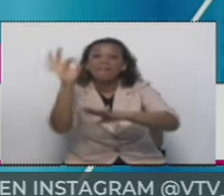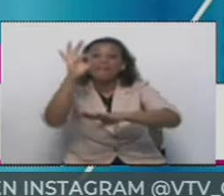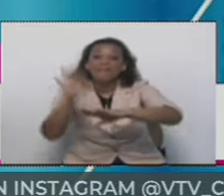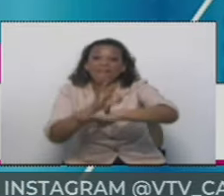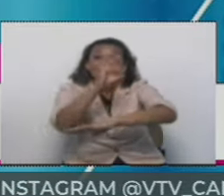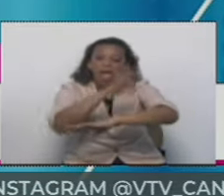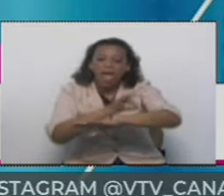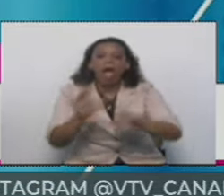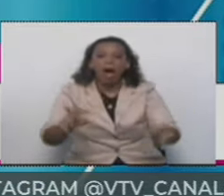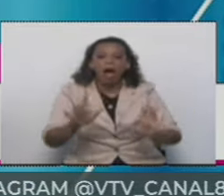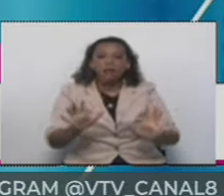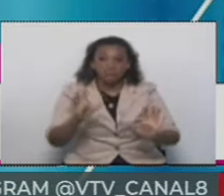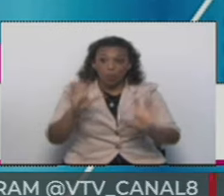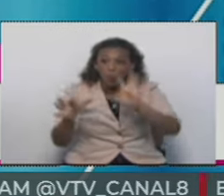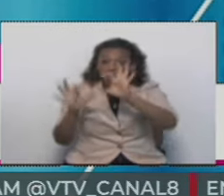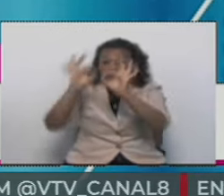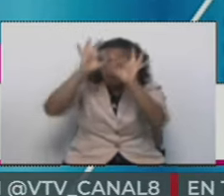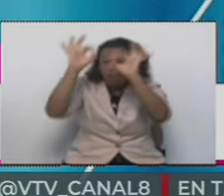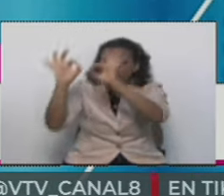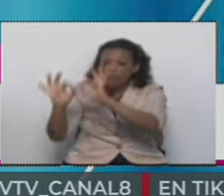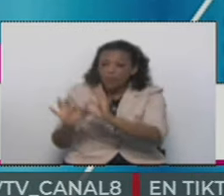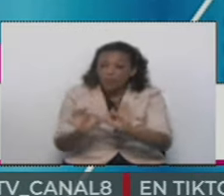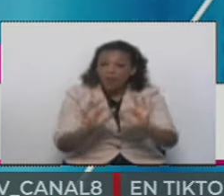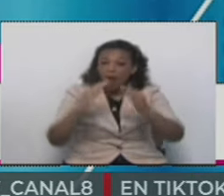Este sí es el verdadero enjambre.